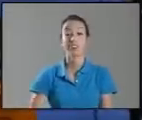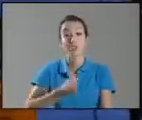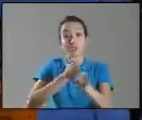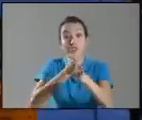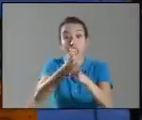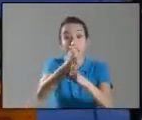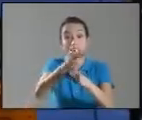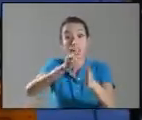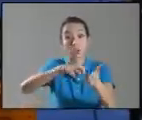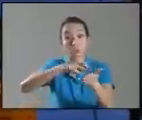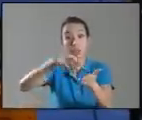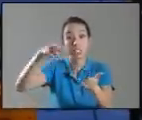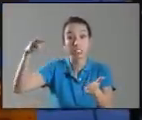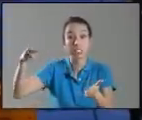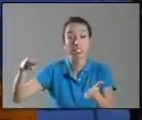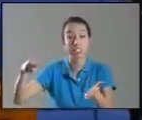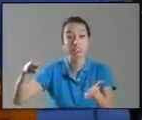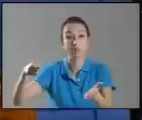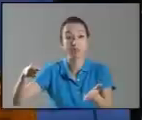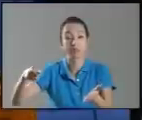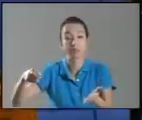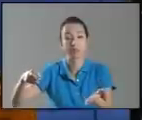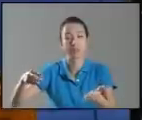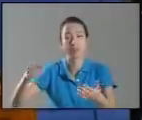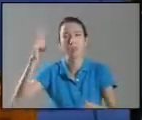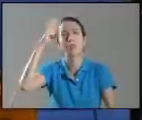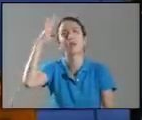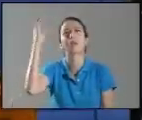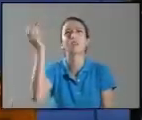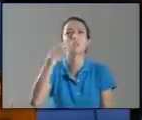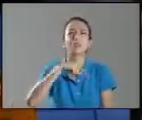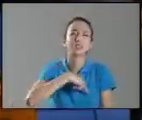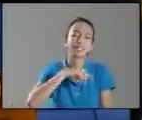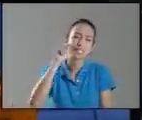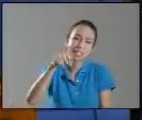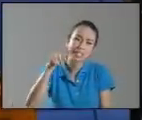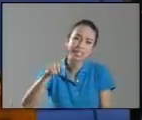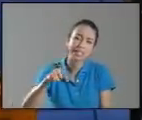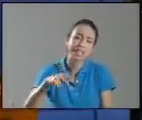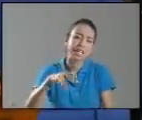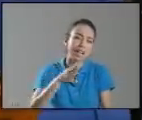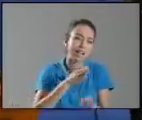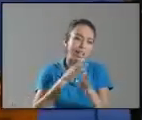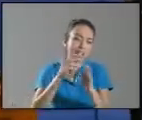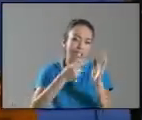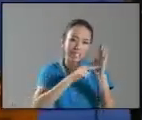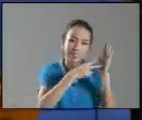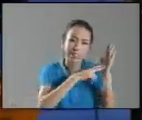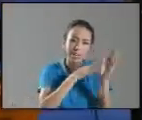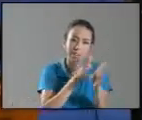Pero ellos defienden, ellos no dicen que gachos, cachamos, cabrón, que fieles a su país.